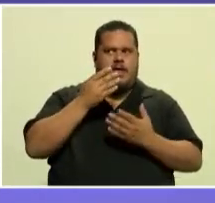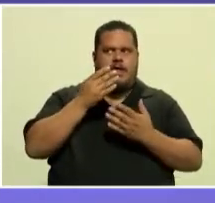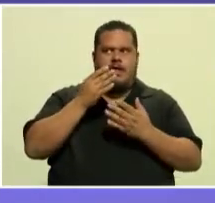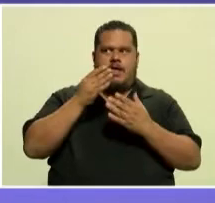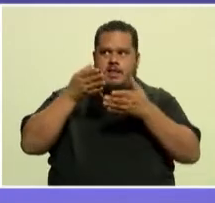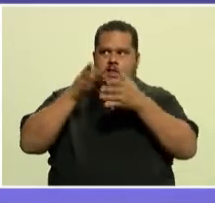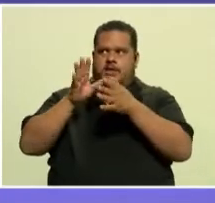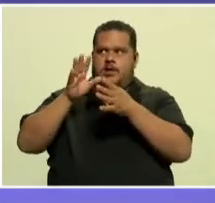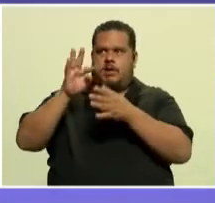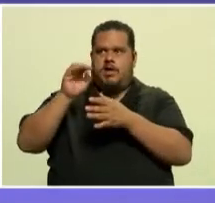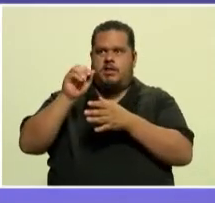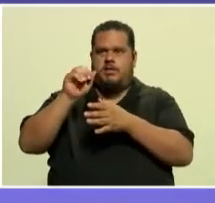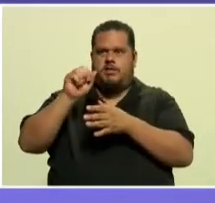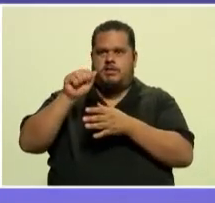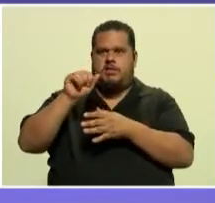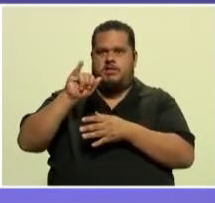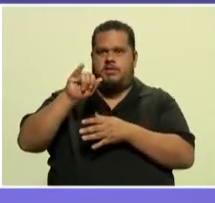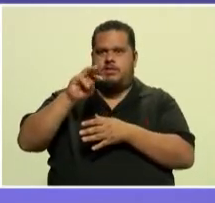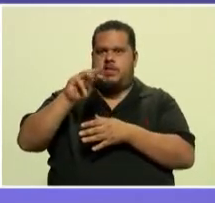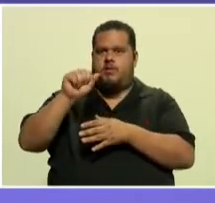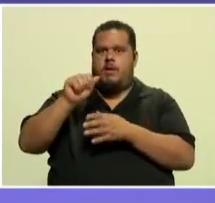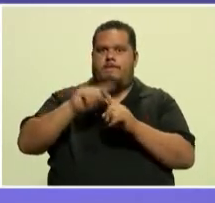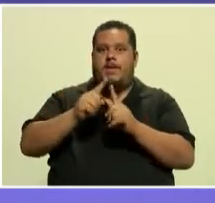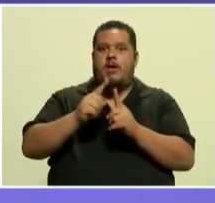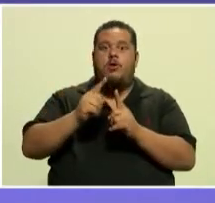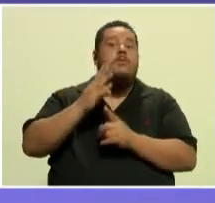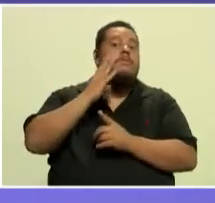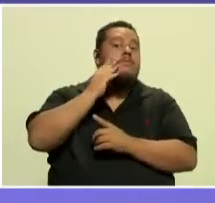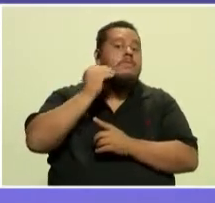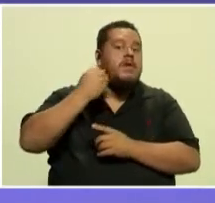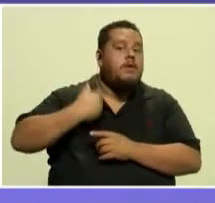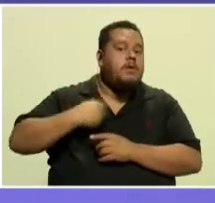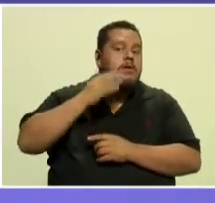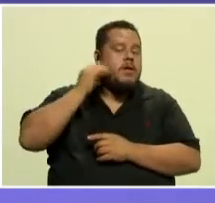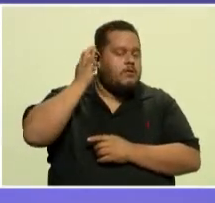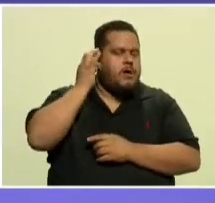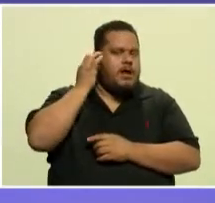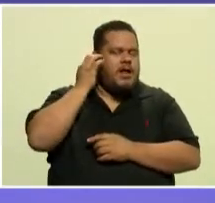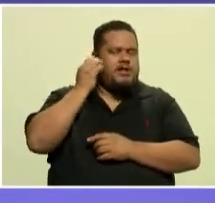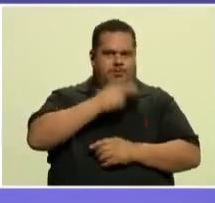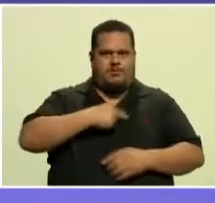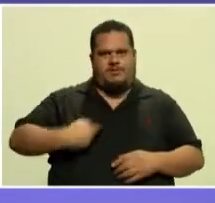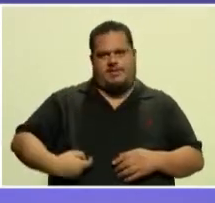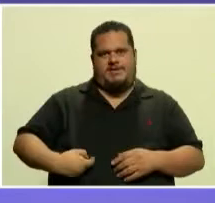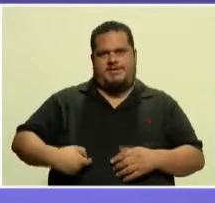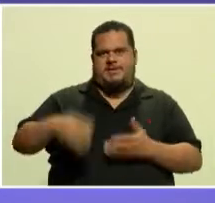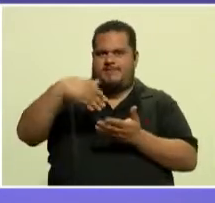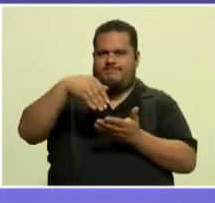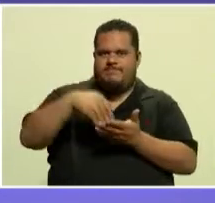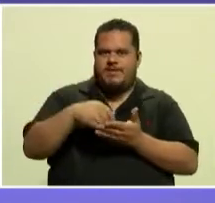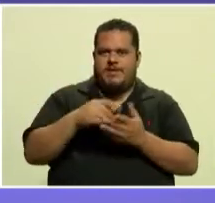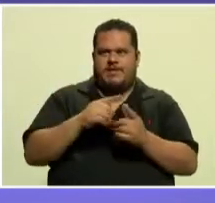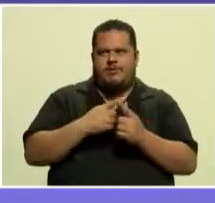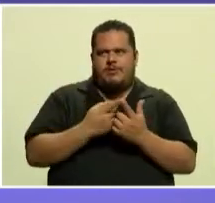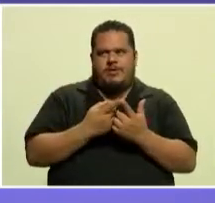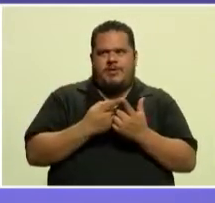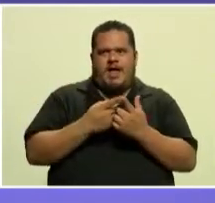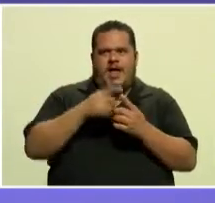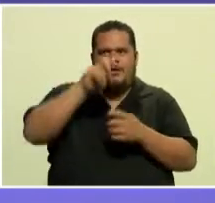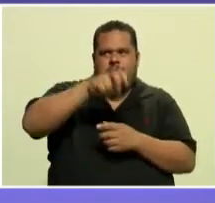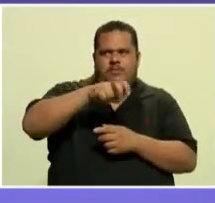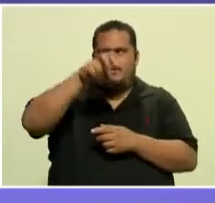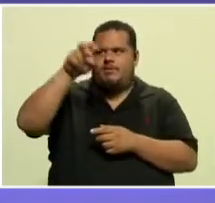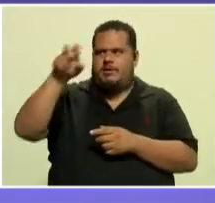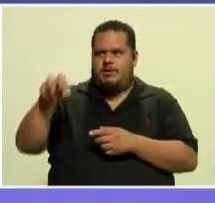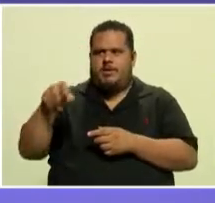originalmente de China continental, ¿verdad? Entonces hay como una doble migración, se podría decir, ¿verdad? La generación